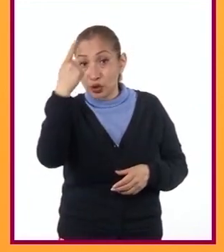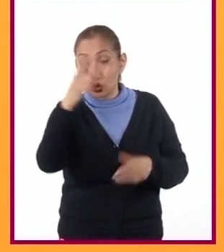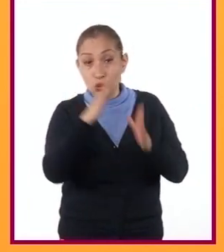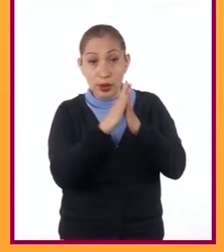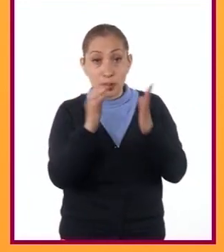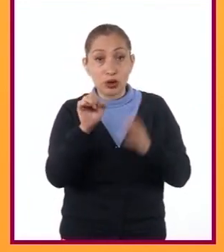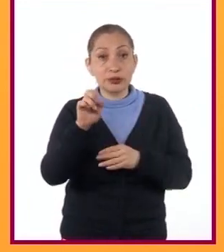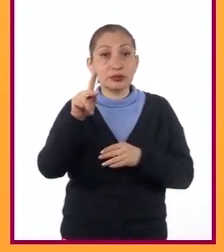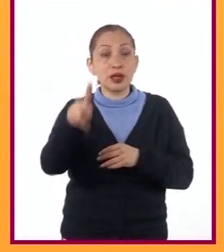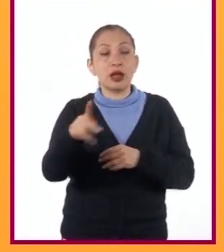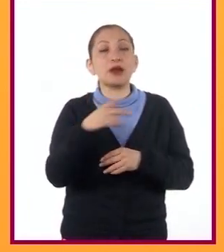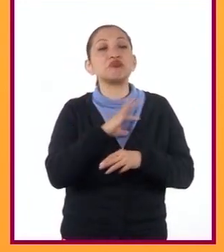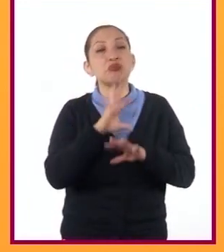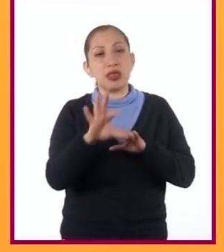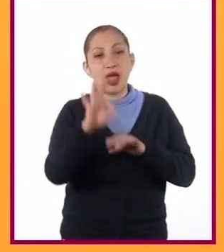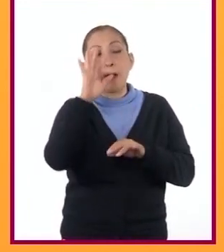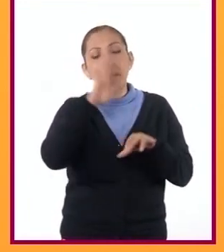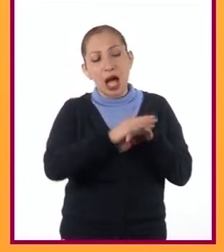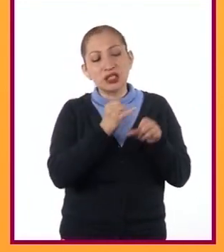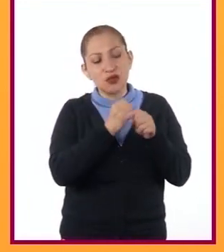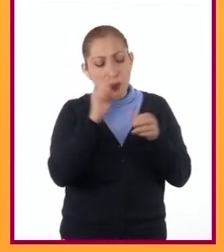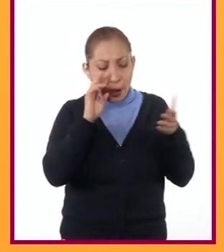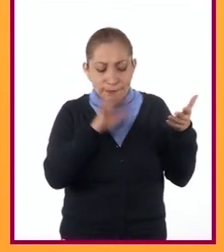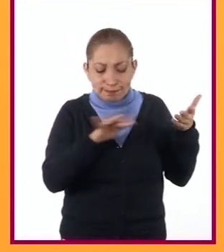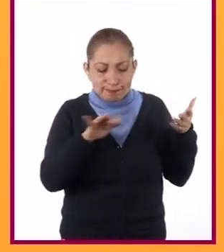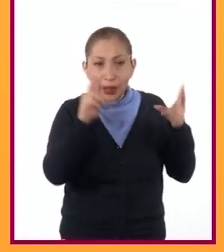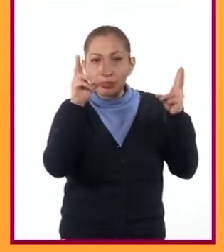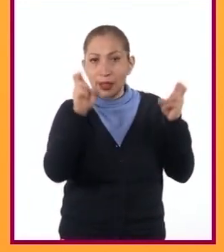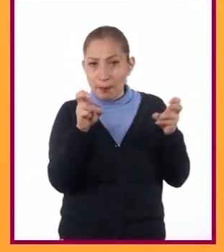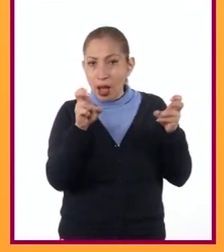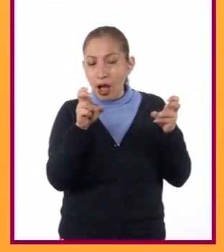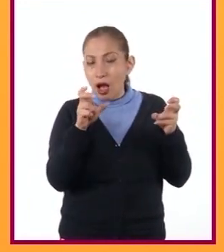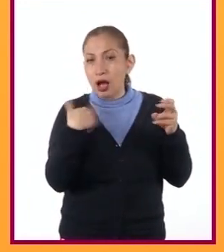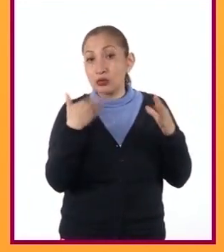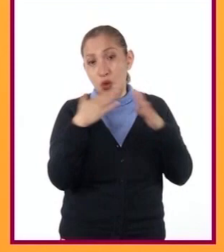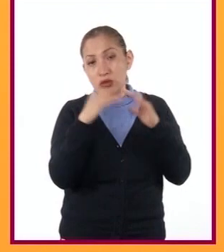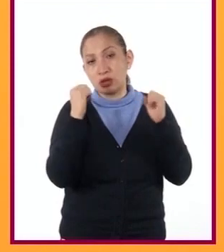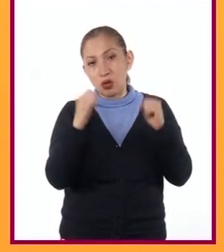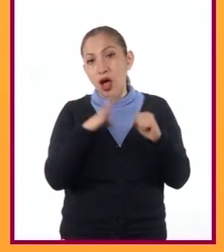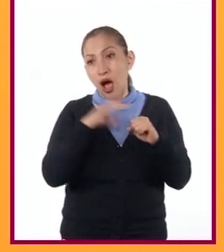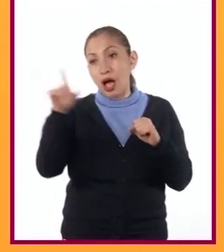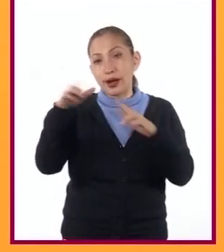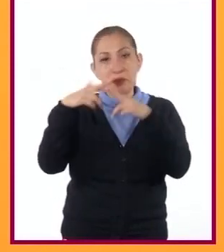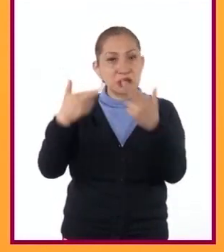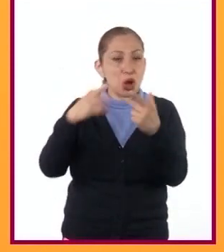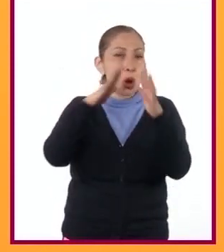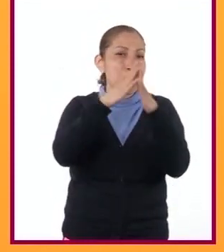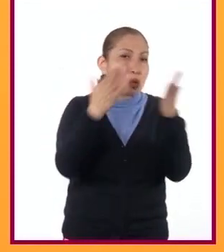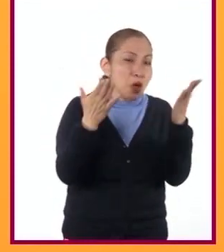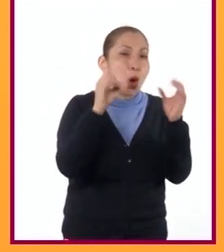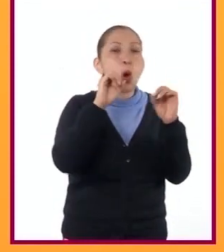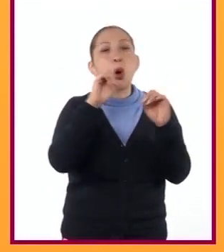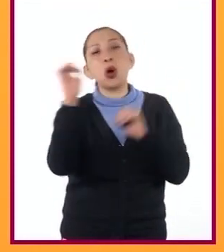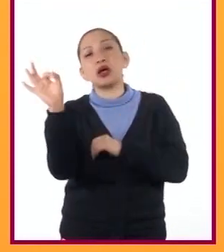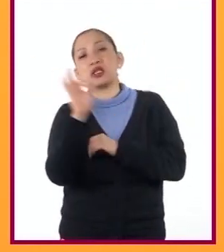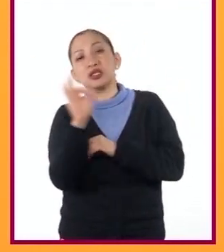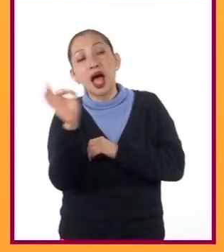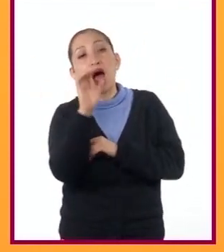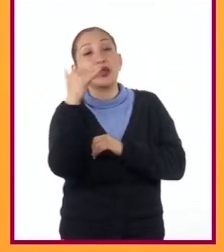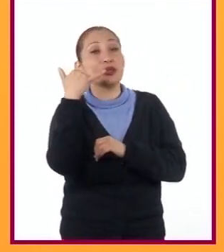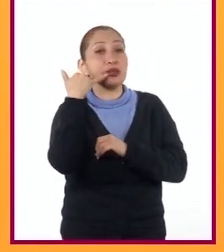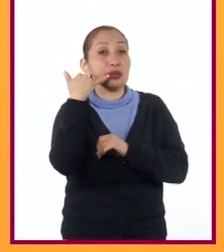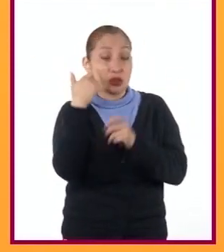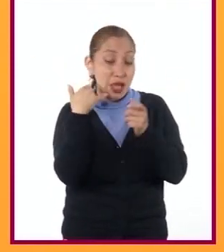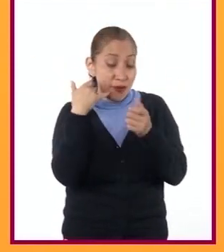libro de texto pueden obtener más información sobre el tema. En su casa seguramente tienen revistas, libros o tal vez un